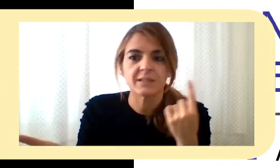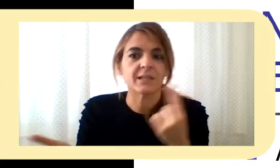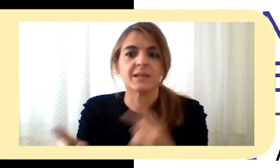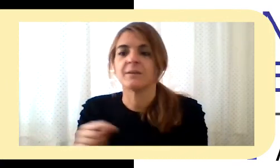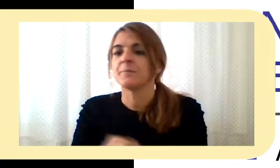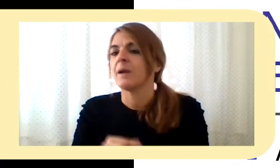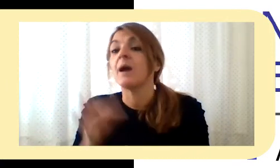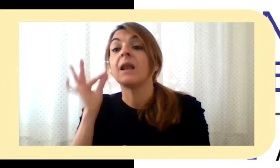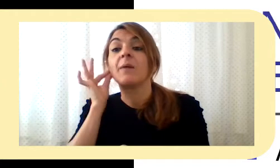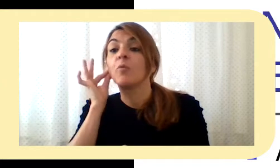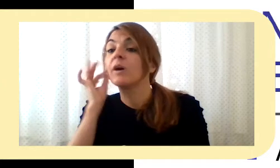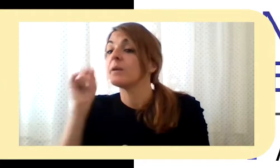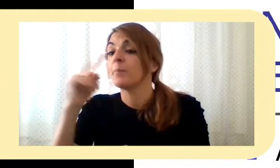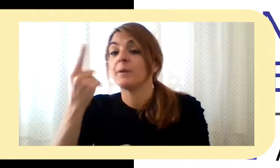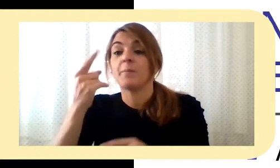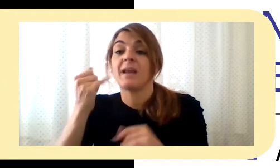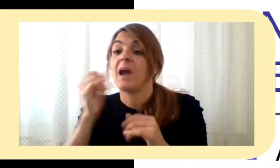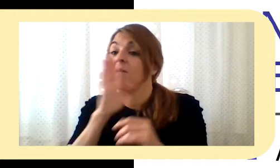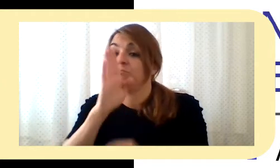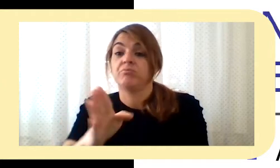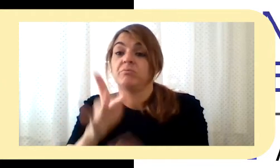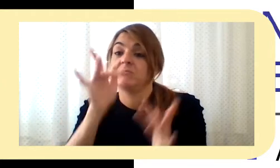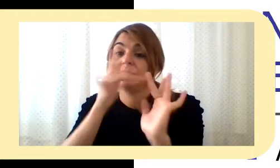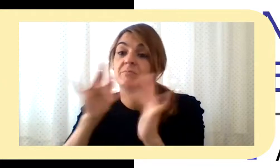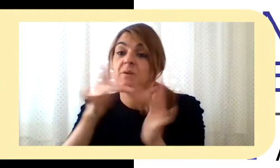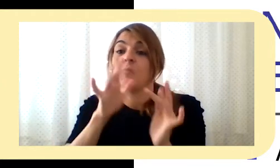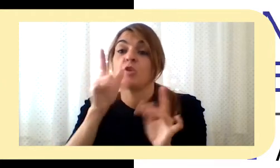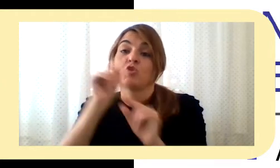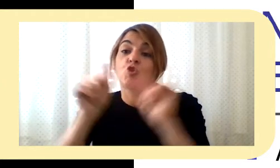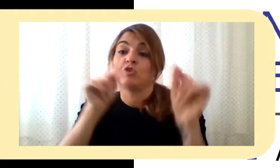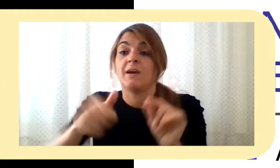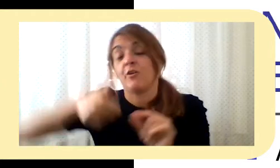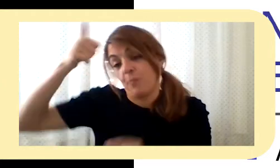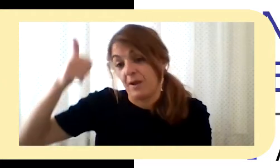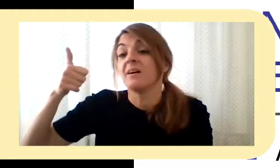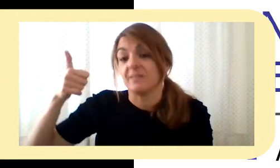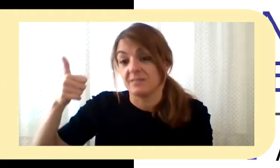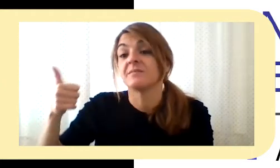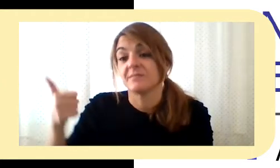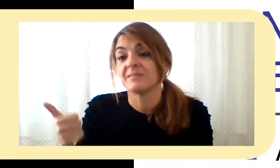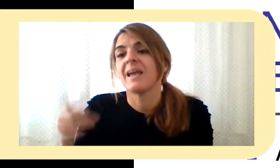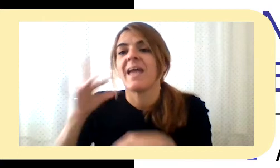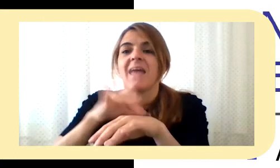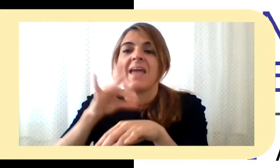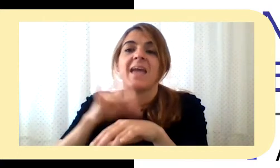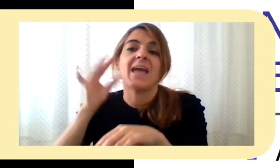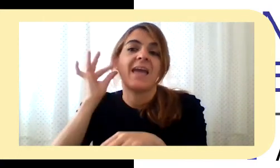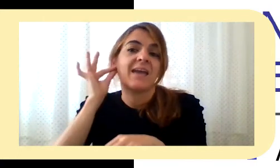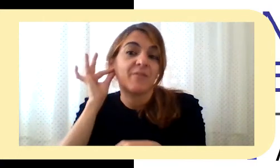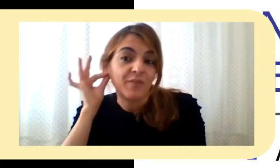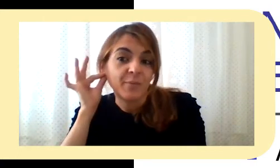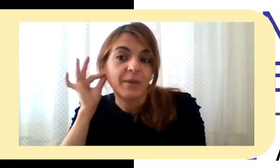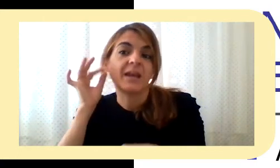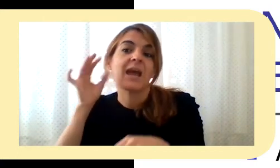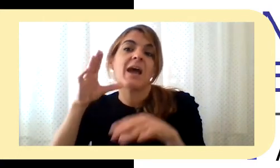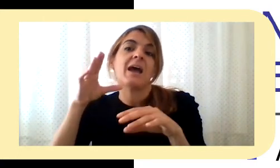más de la COVID, y por eso el contagio fue más elevado, porque eran enfermeras, médicas, auxiliares las que trabajan en las residencias. Si